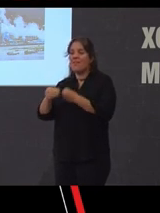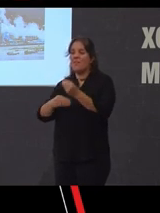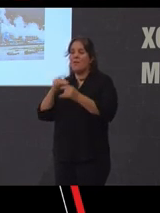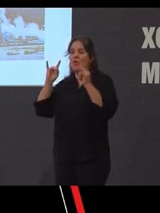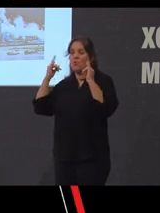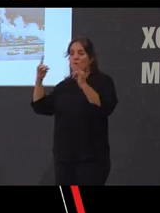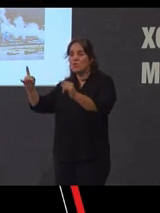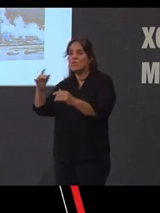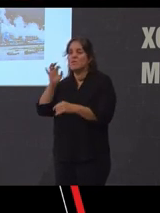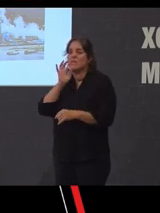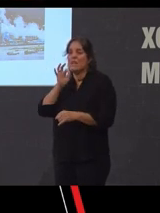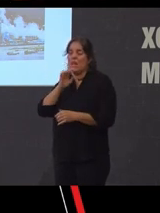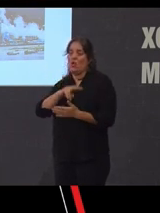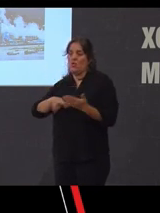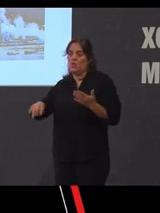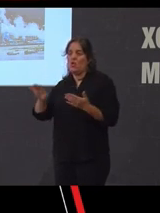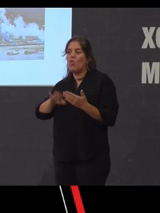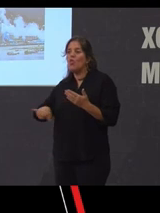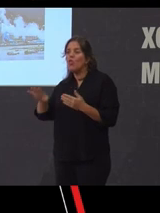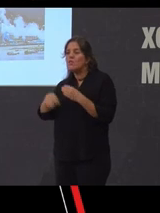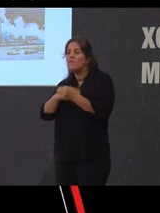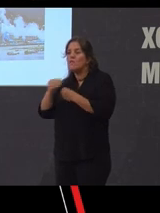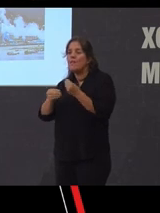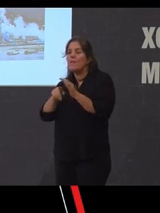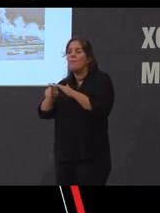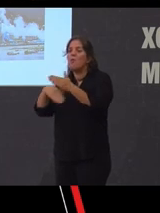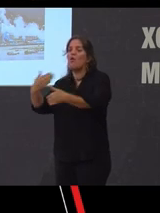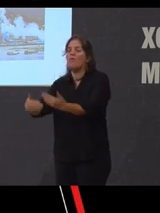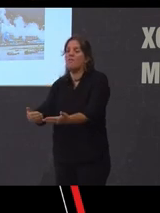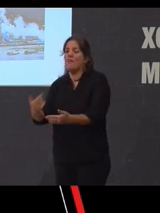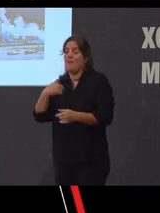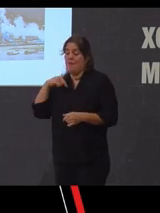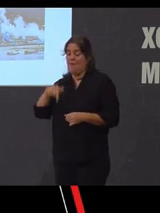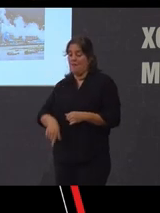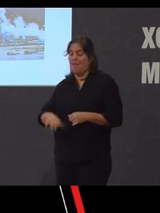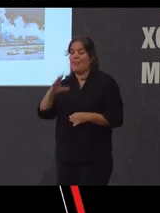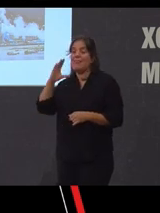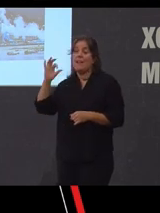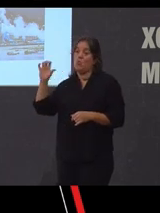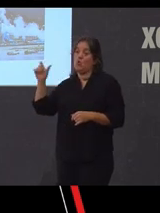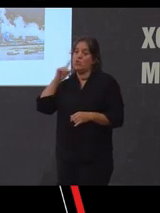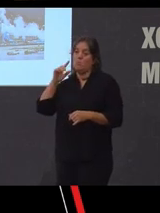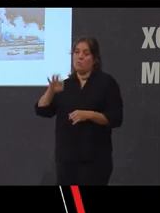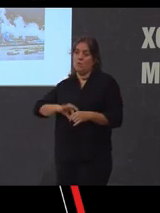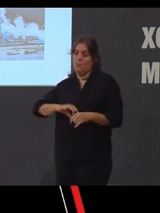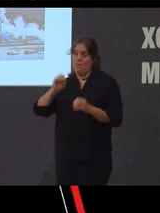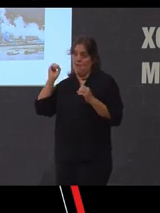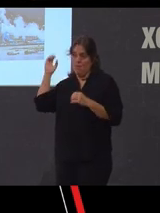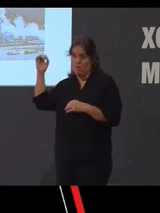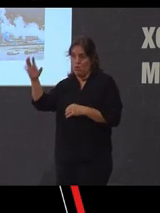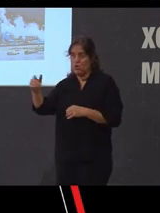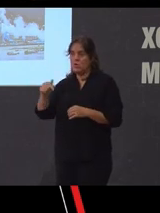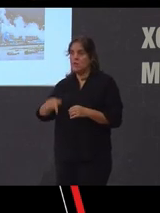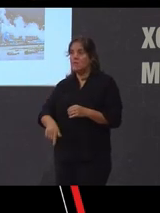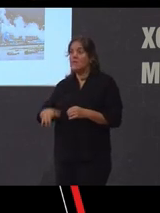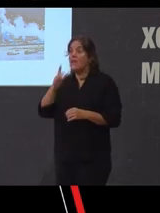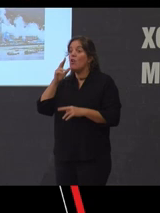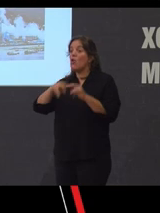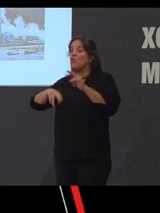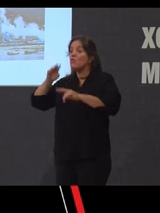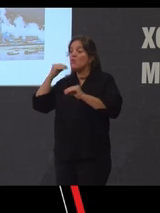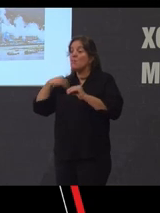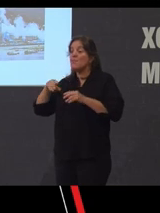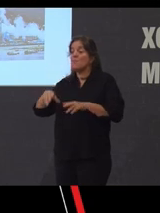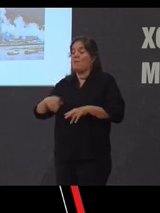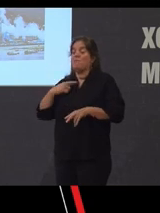había que crear unha industria para procesalos. Esa ia a ser celulosas de Pontevedra. E a construcción de celulosas tamén ia a afectar a